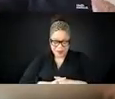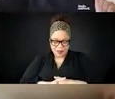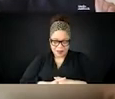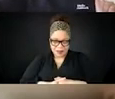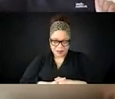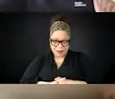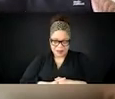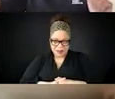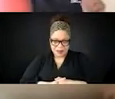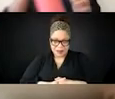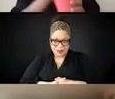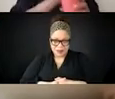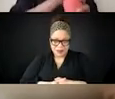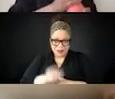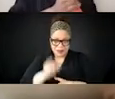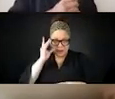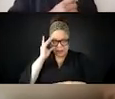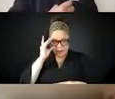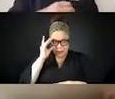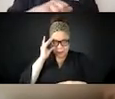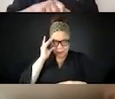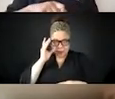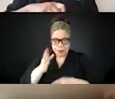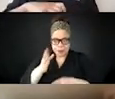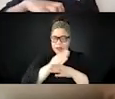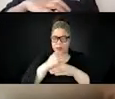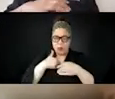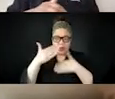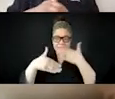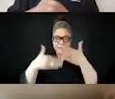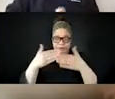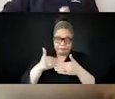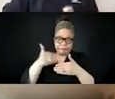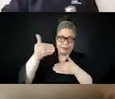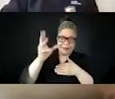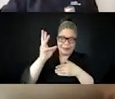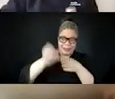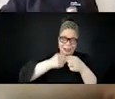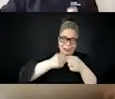entonces alguna pregunta acerca de esto